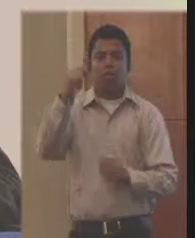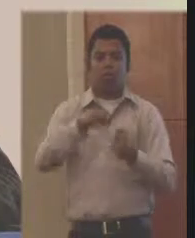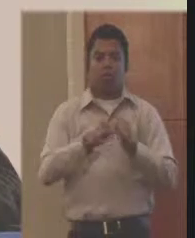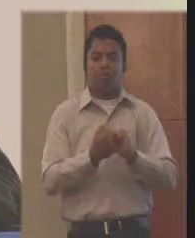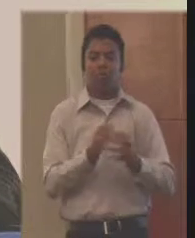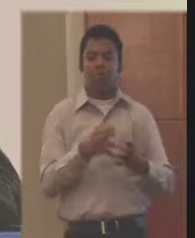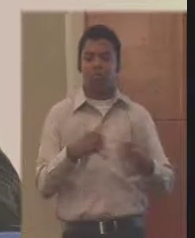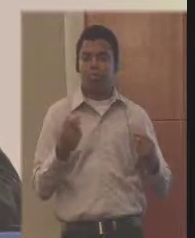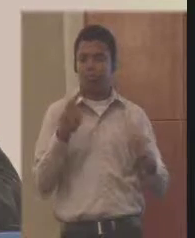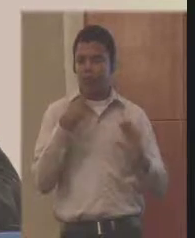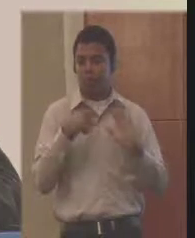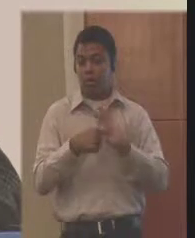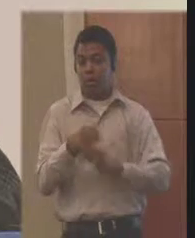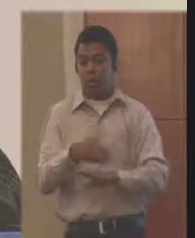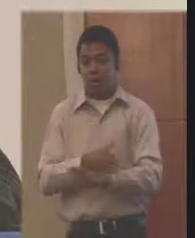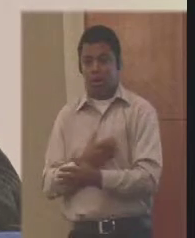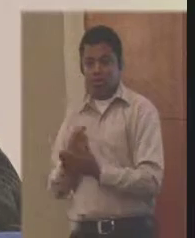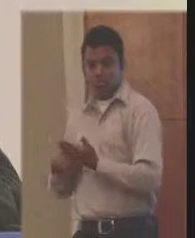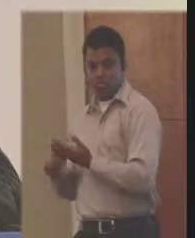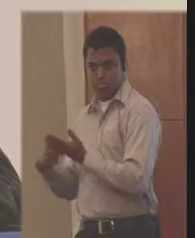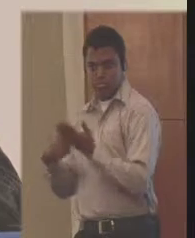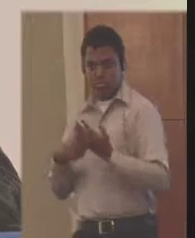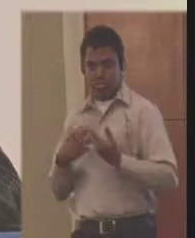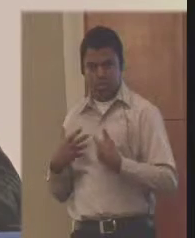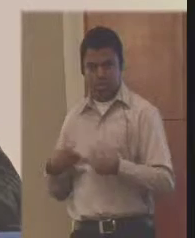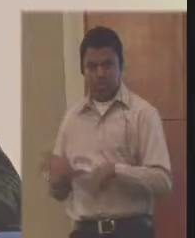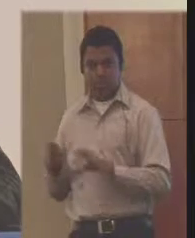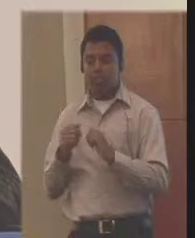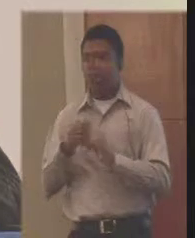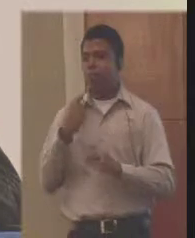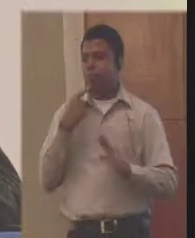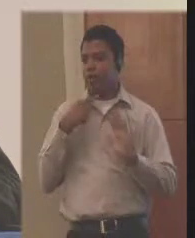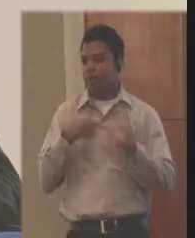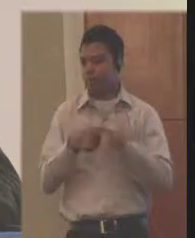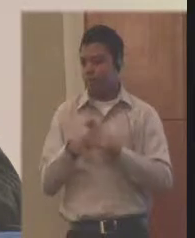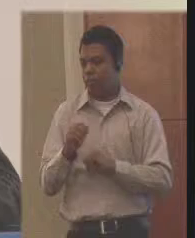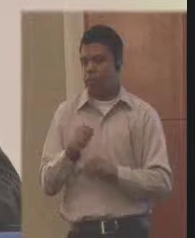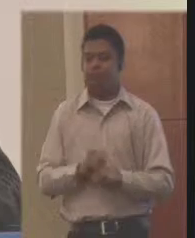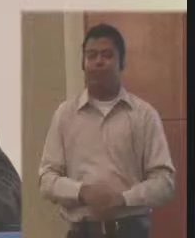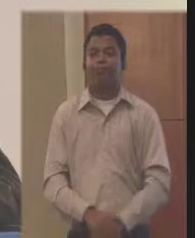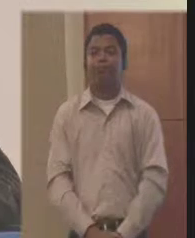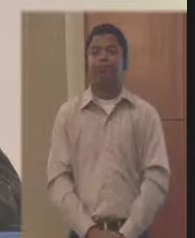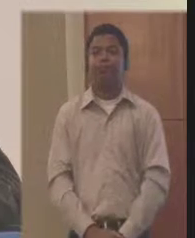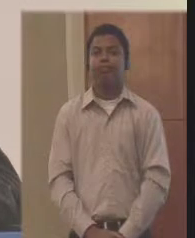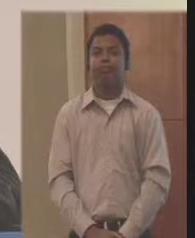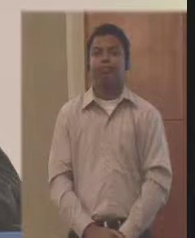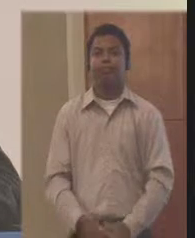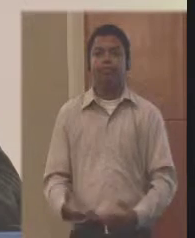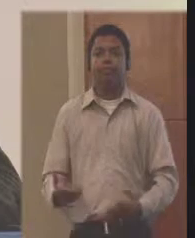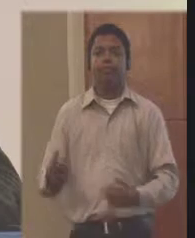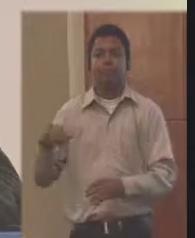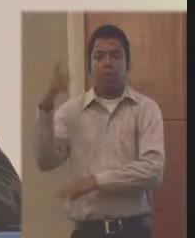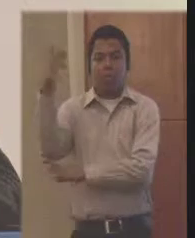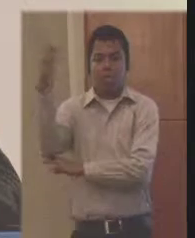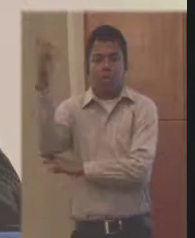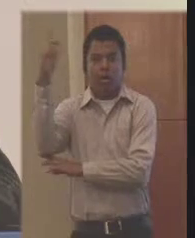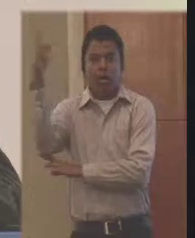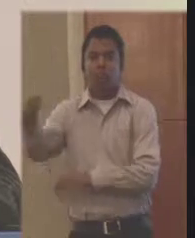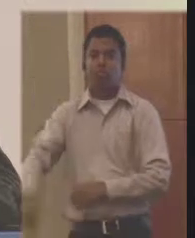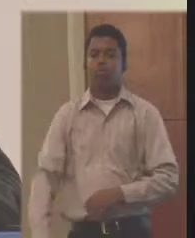discutiendo aquí. Me refiero a cualidades como, por ejemplo, tomar el liderazgo, desarrollar